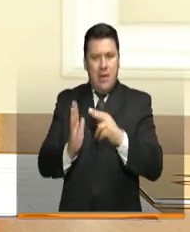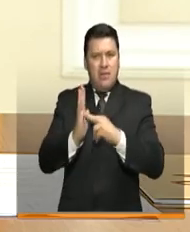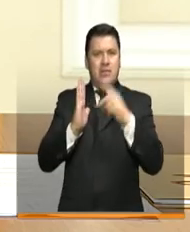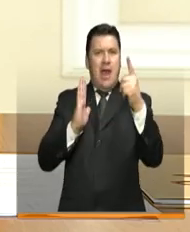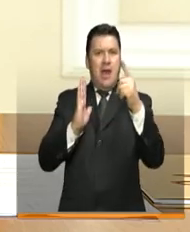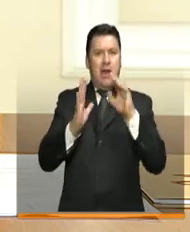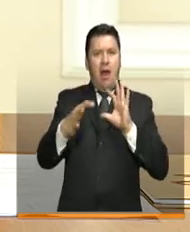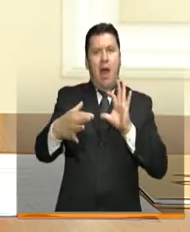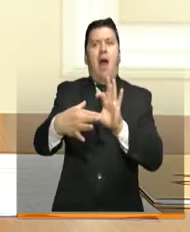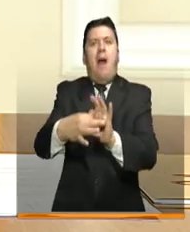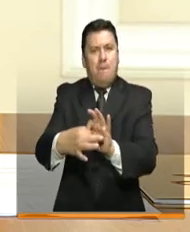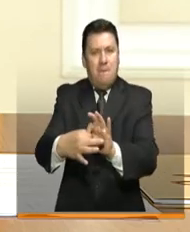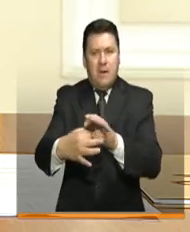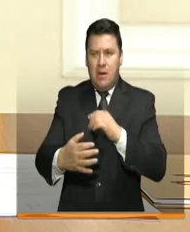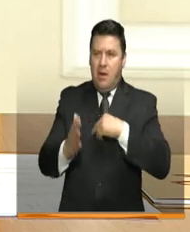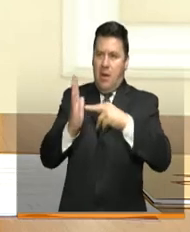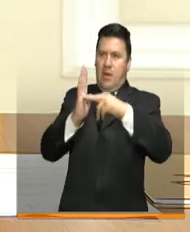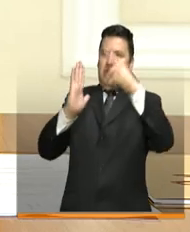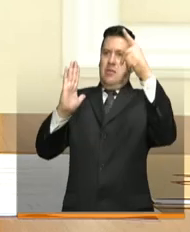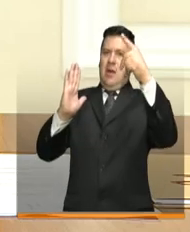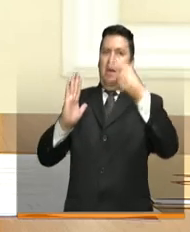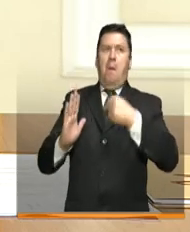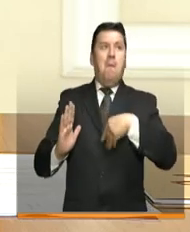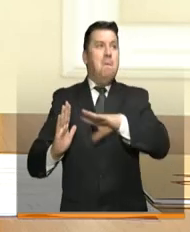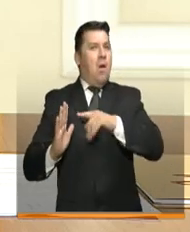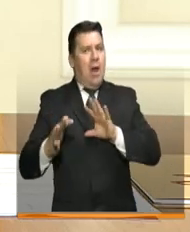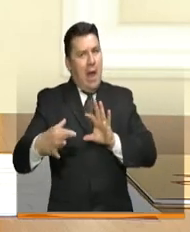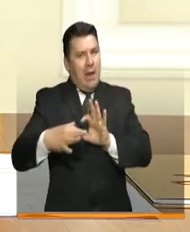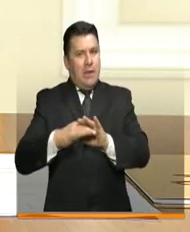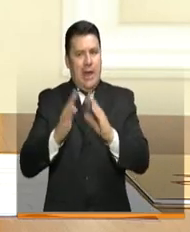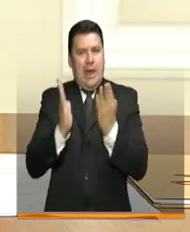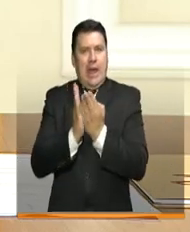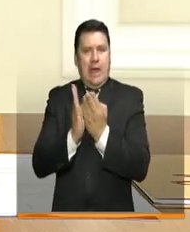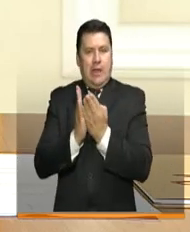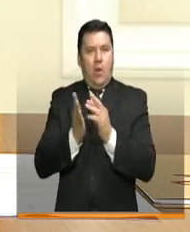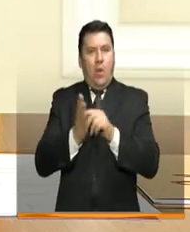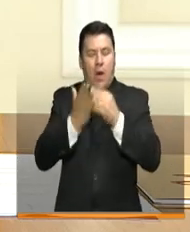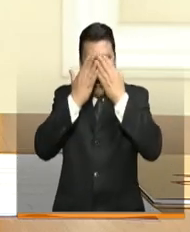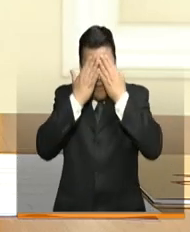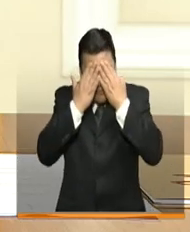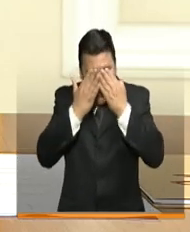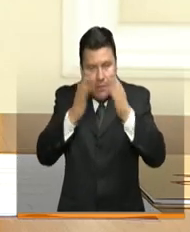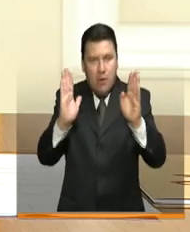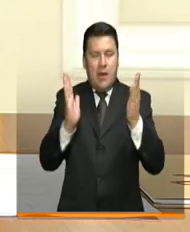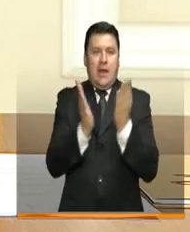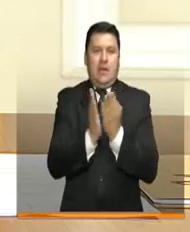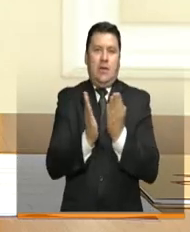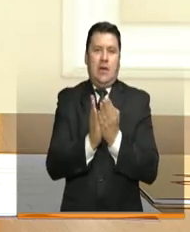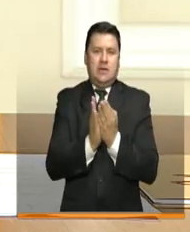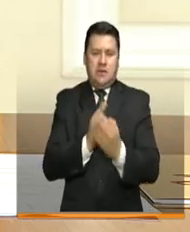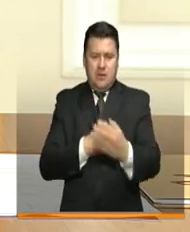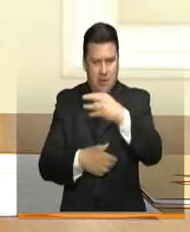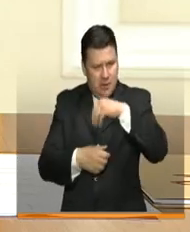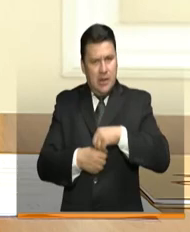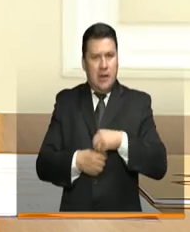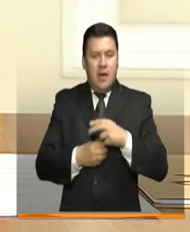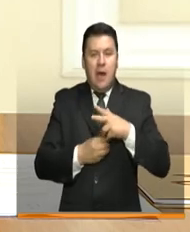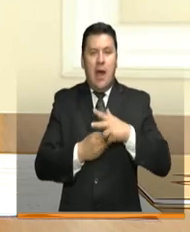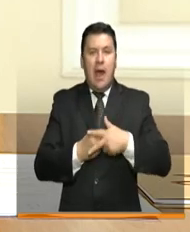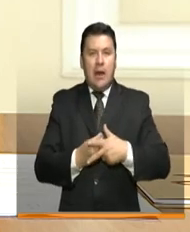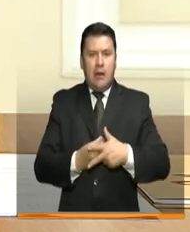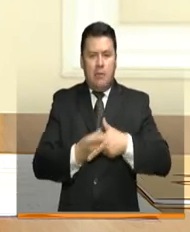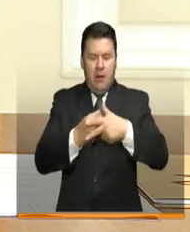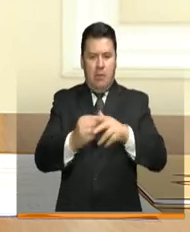tecnología sea una herramienta, no solamente para que la educación sea democratizada en su calidad, sino para que también las herramientas